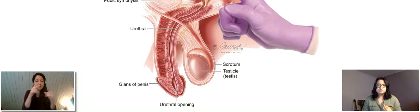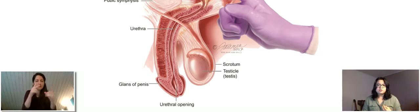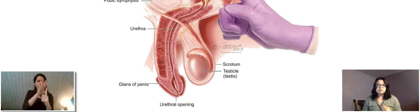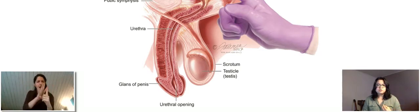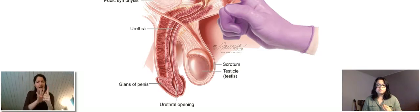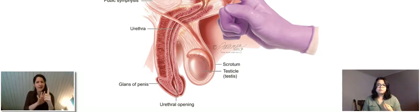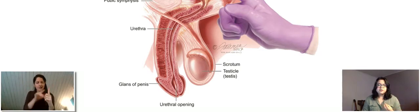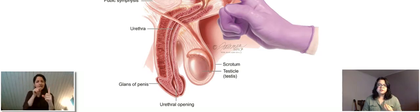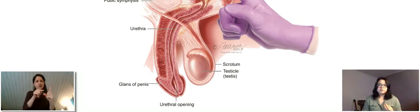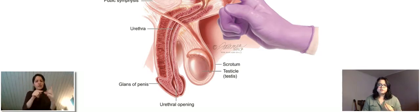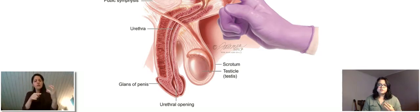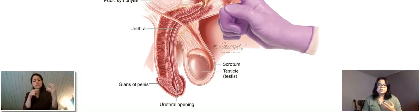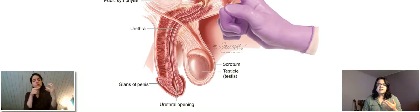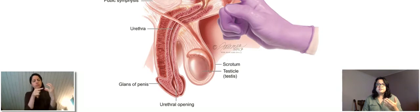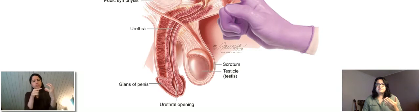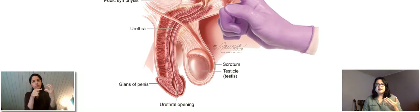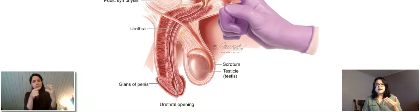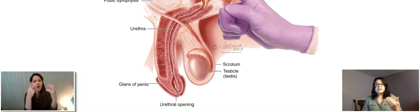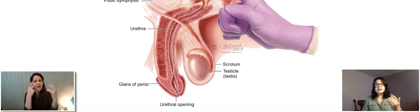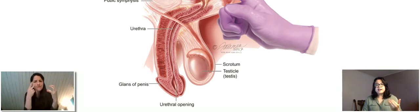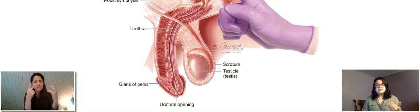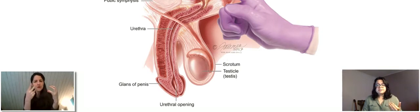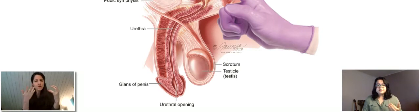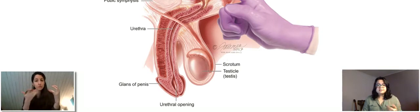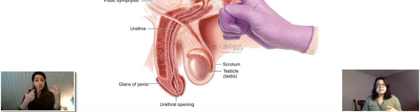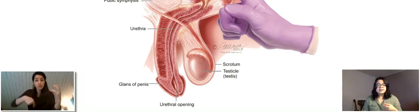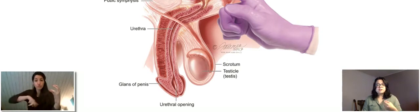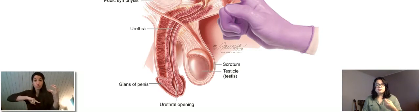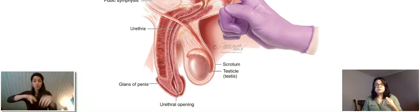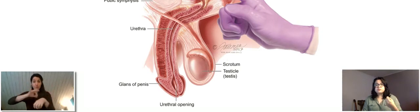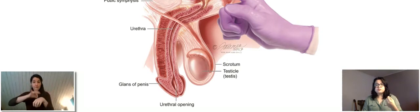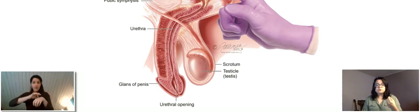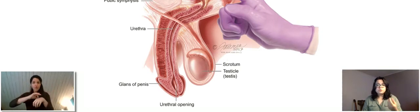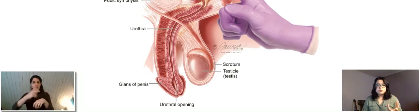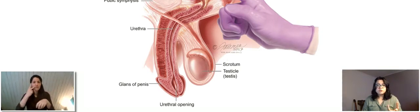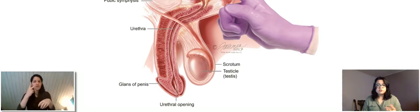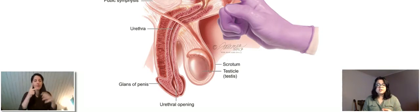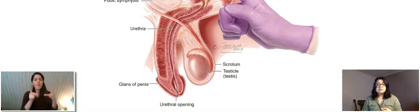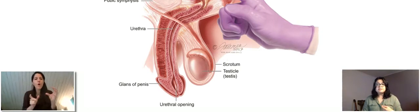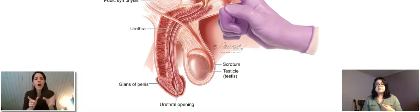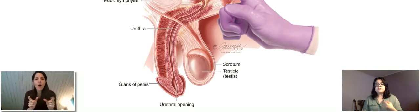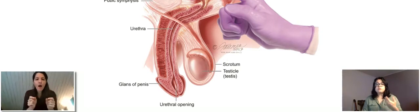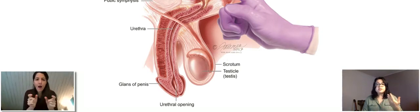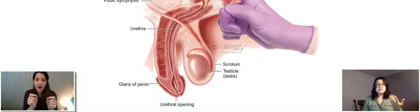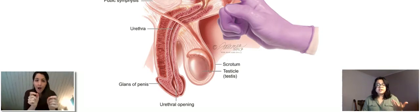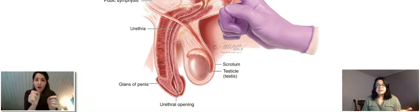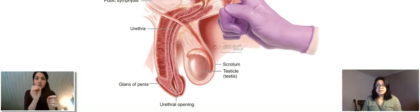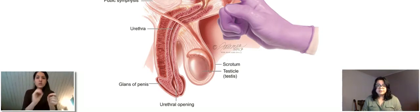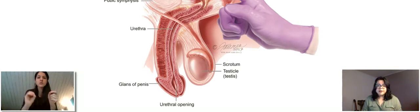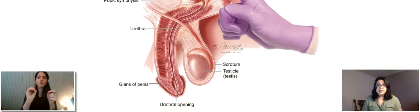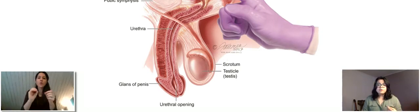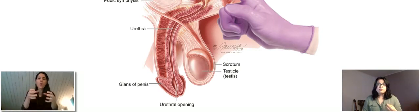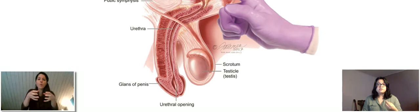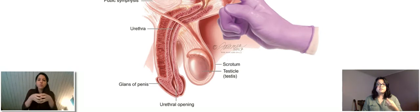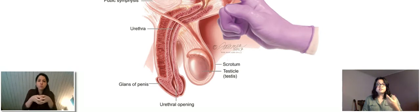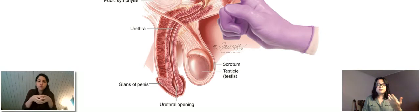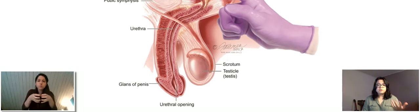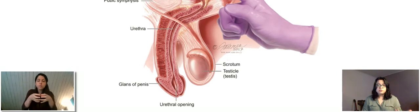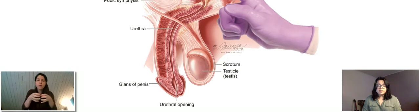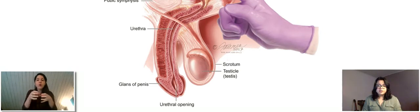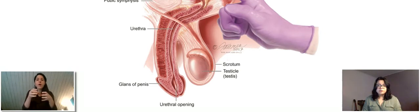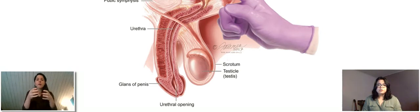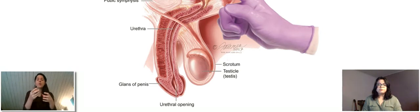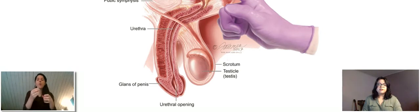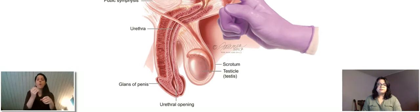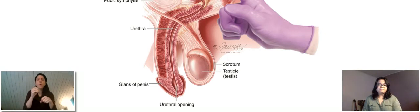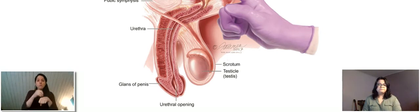a nosotros como médicos si hay cáncer, si hay algún tumor, si está aumentada de tamaño, si está más